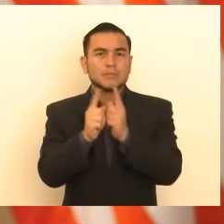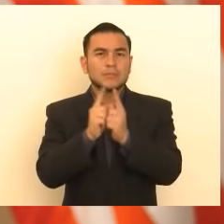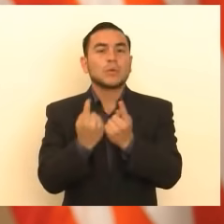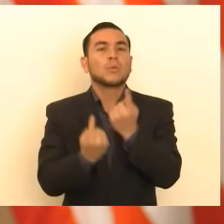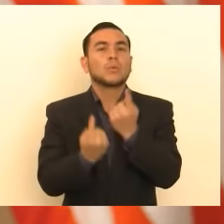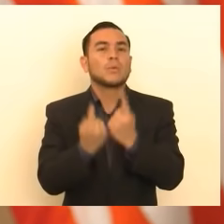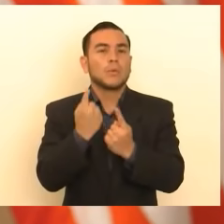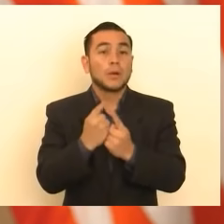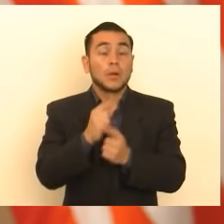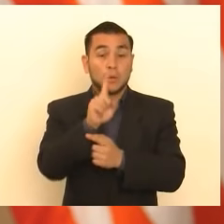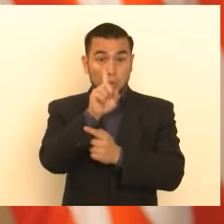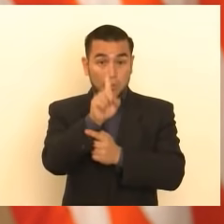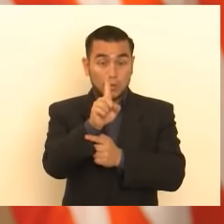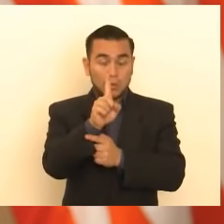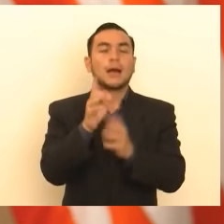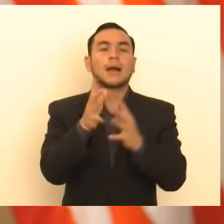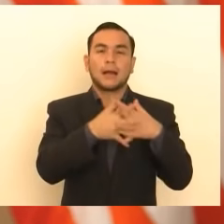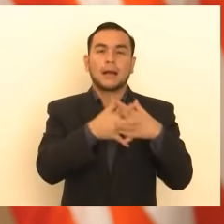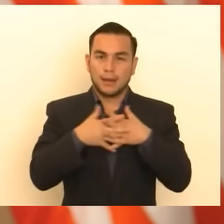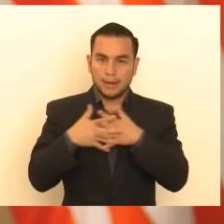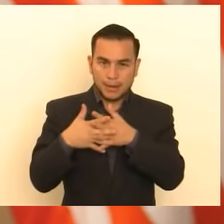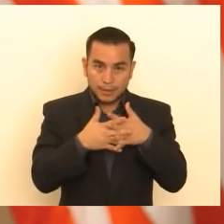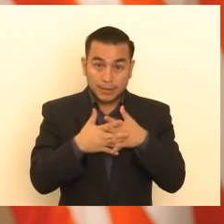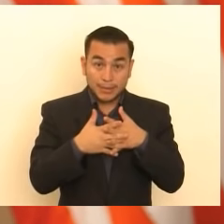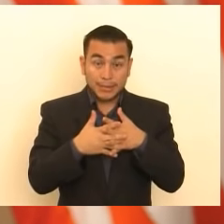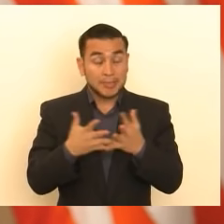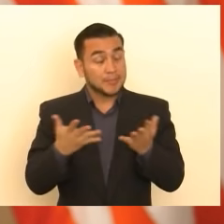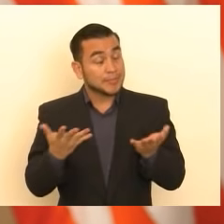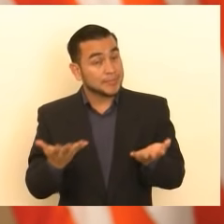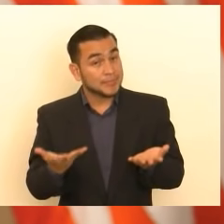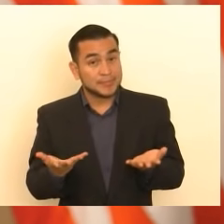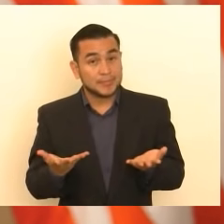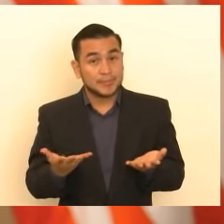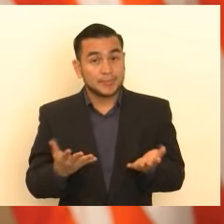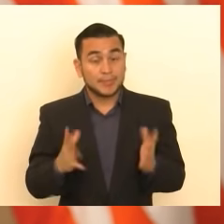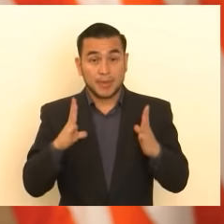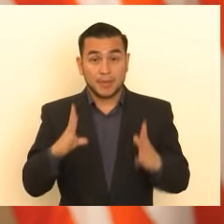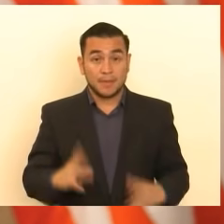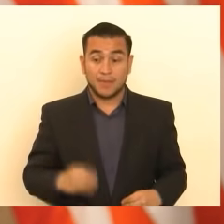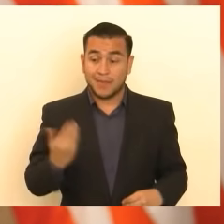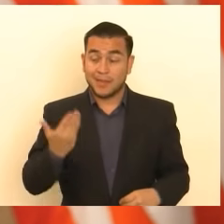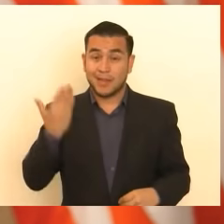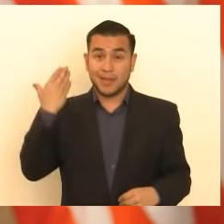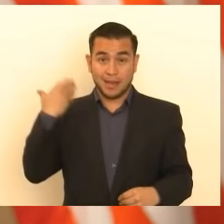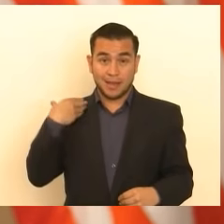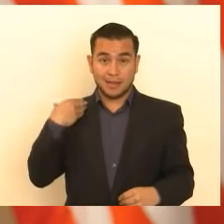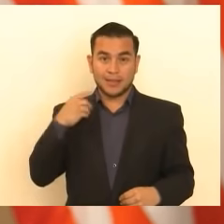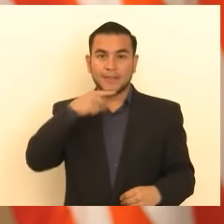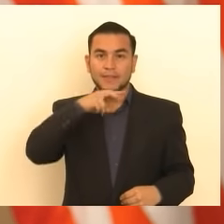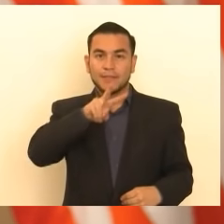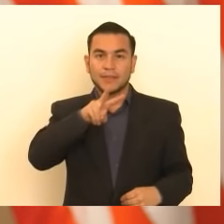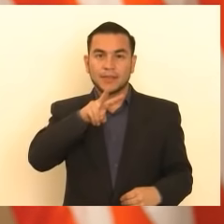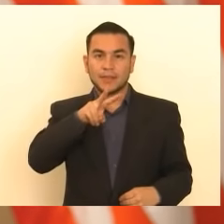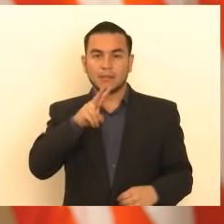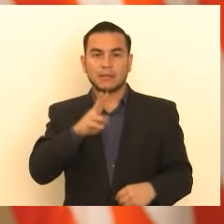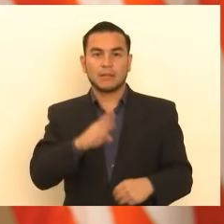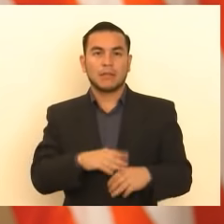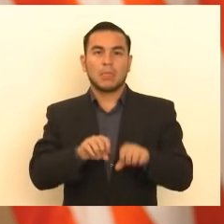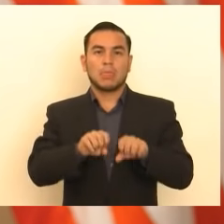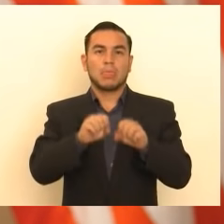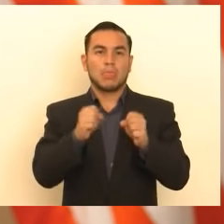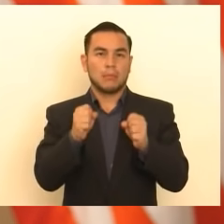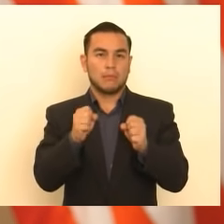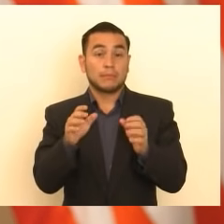con los Estados Unidos y debe de ser con los Estados Unidos. Lastimosamente, en el gobierno anterior esa relación se erosionó. Y pues vimos cosas